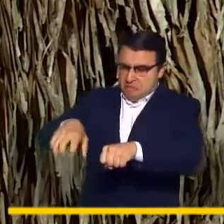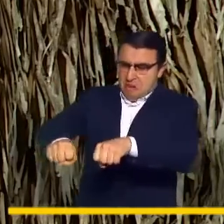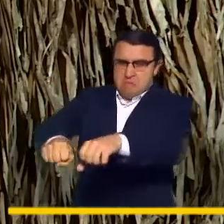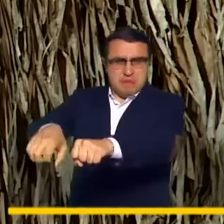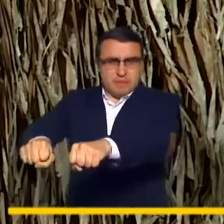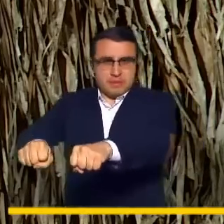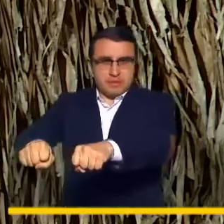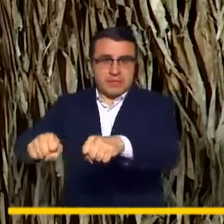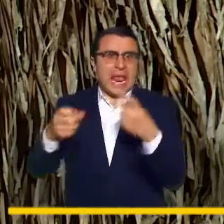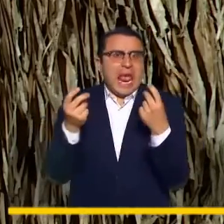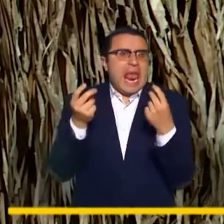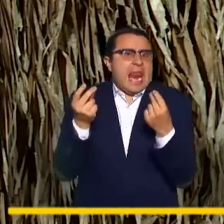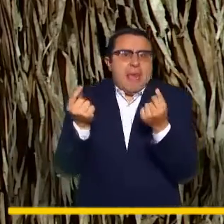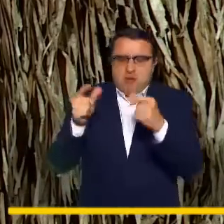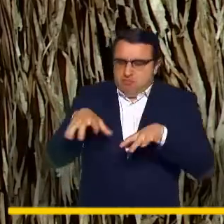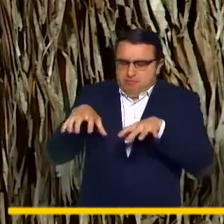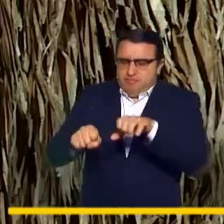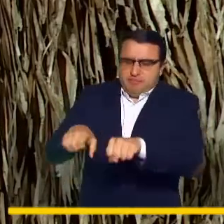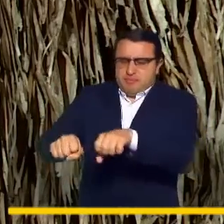Expropiación express le llaman.